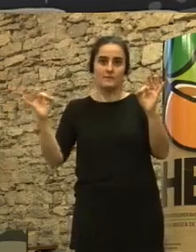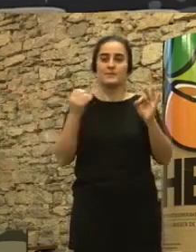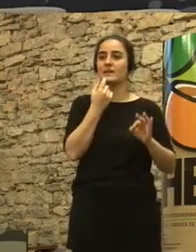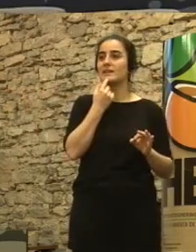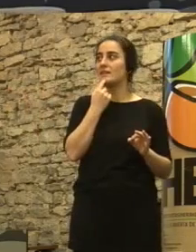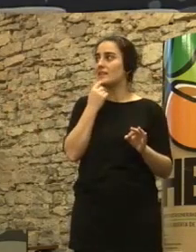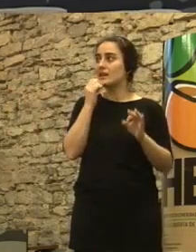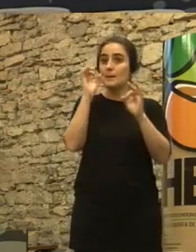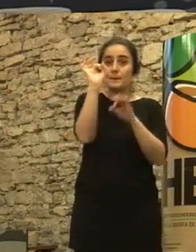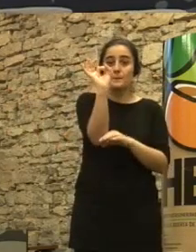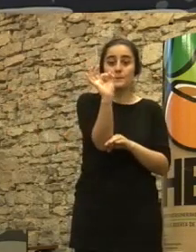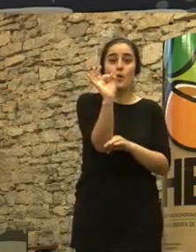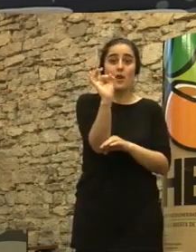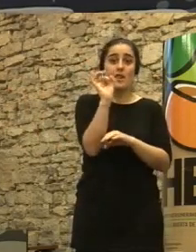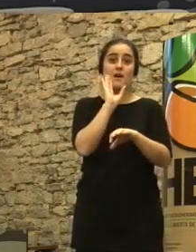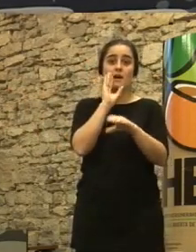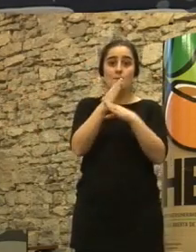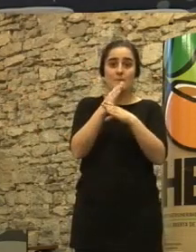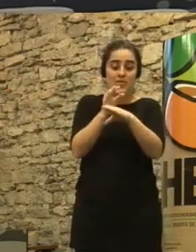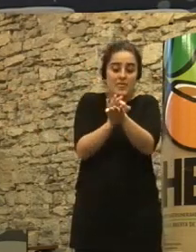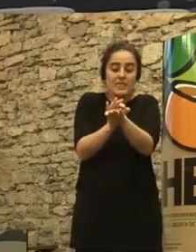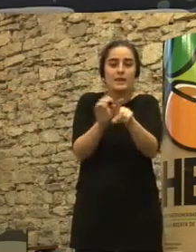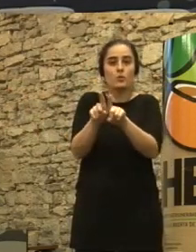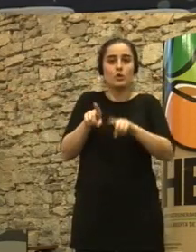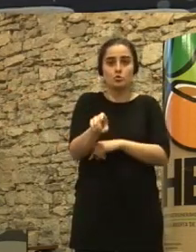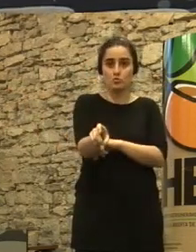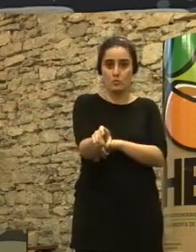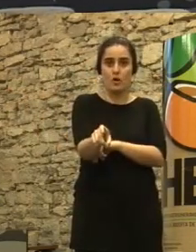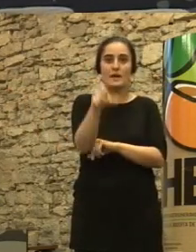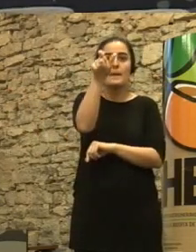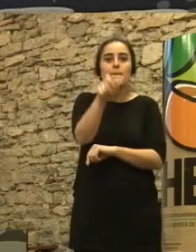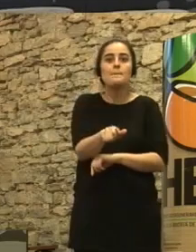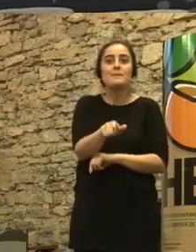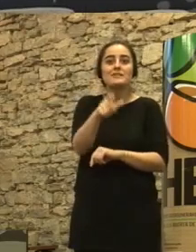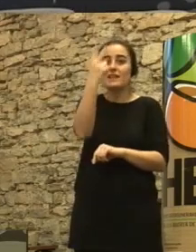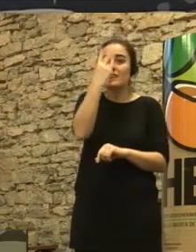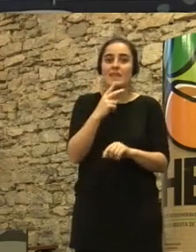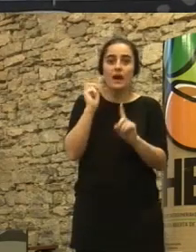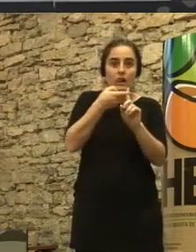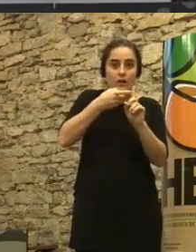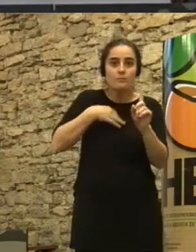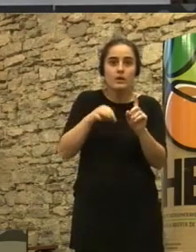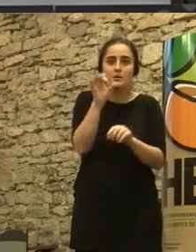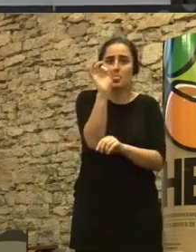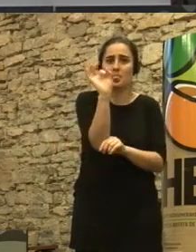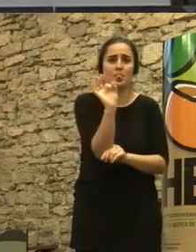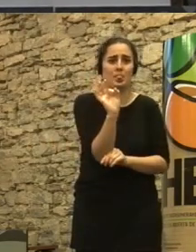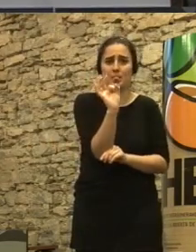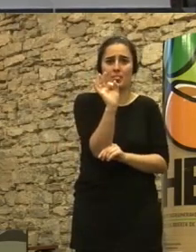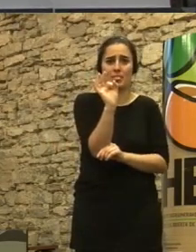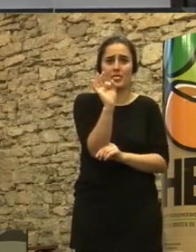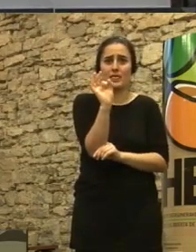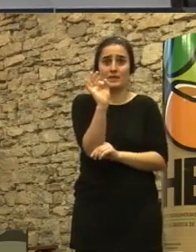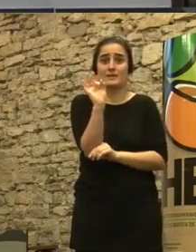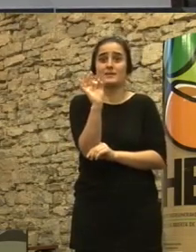la pelotita, que es el tumor que la persona ciega puede identificar, es minúscula